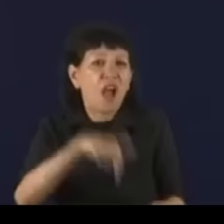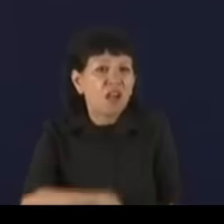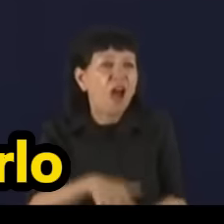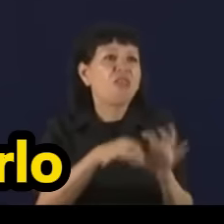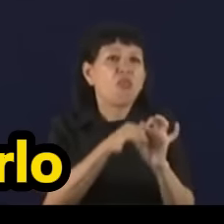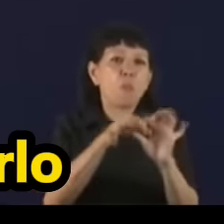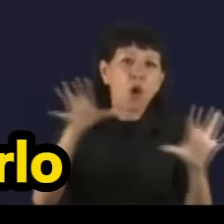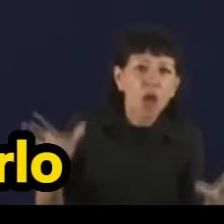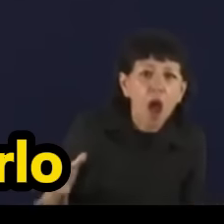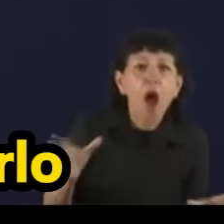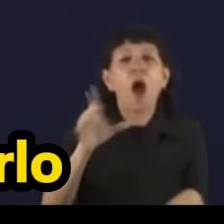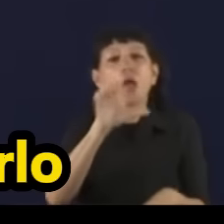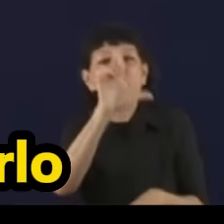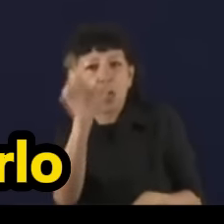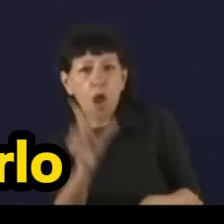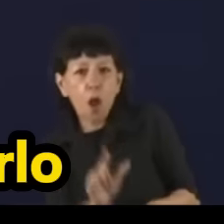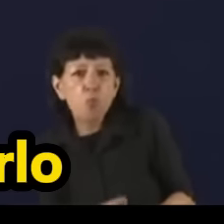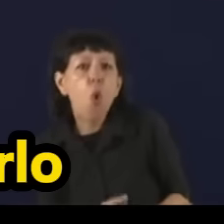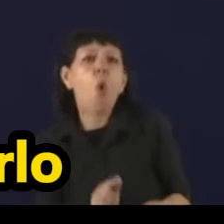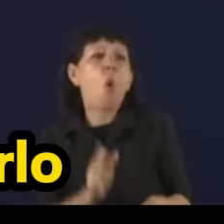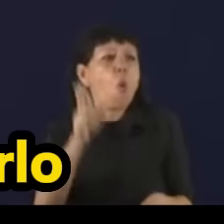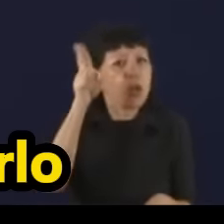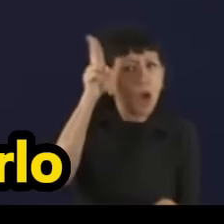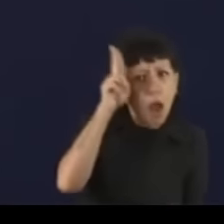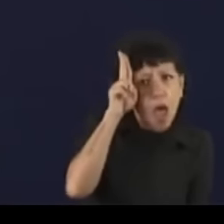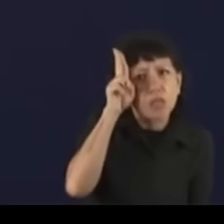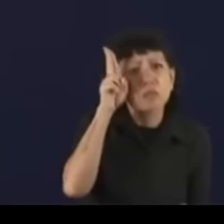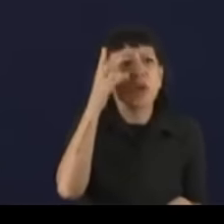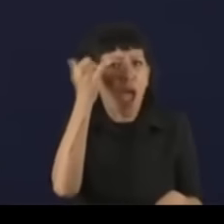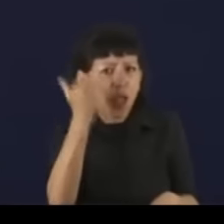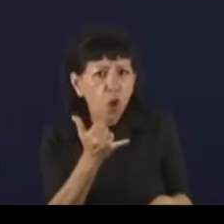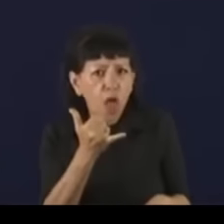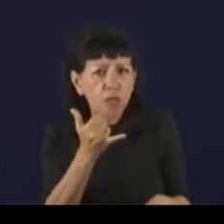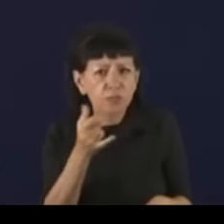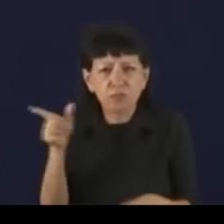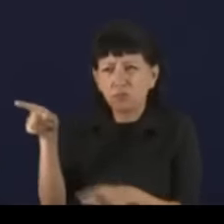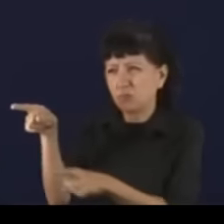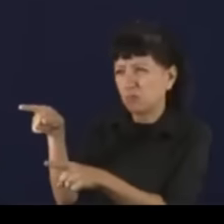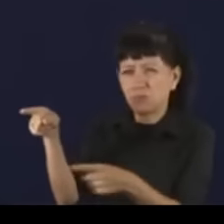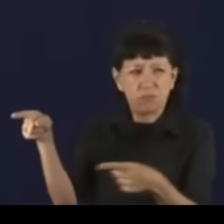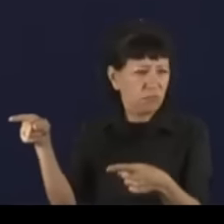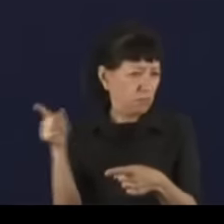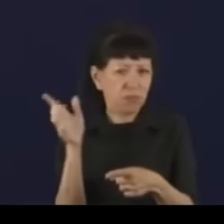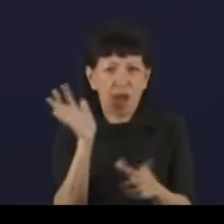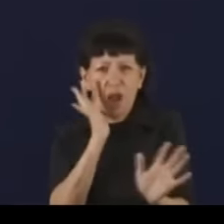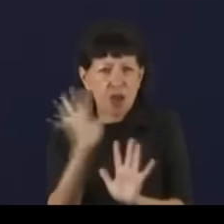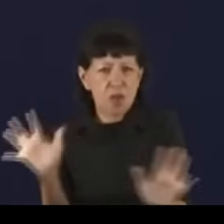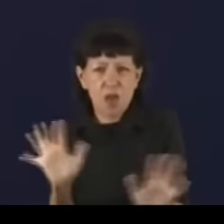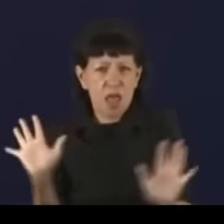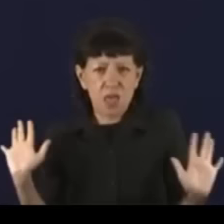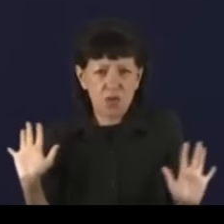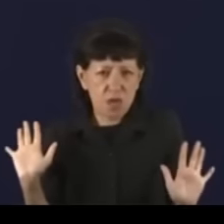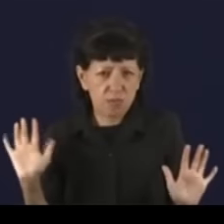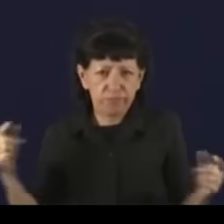República y de la sana convivencia democrática es. Comparar la oposición con Maduro no me parece que esté para nada